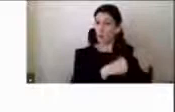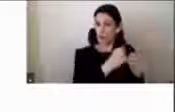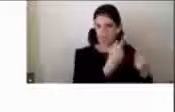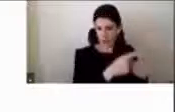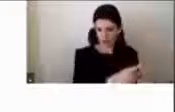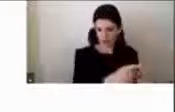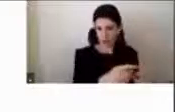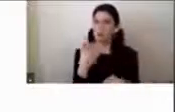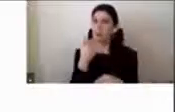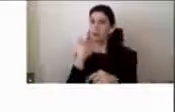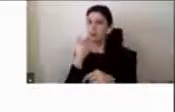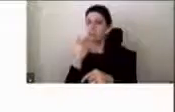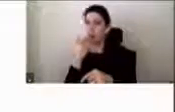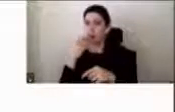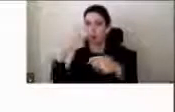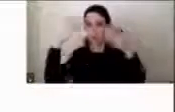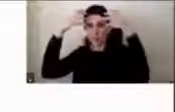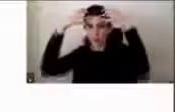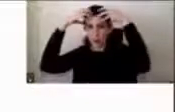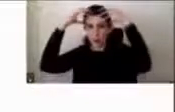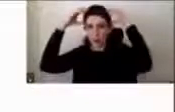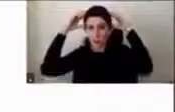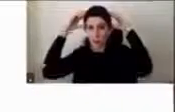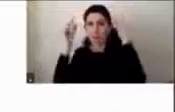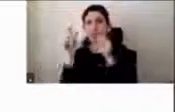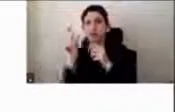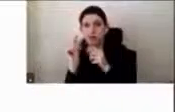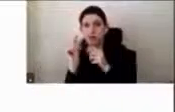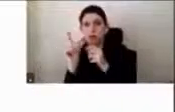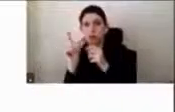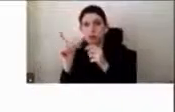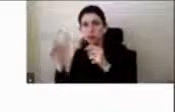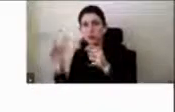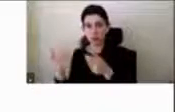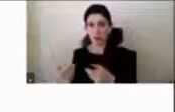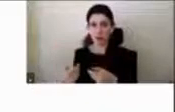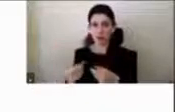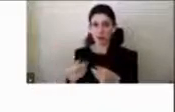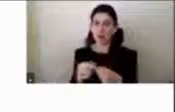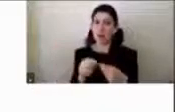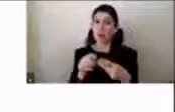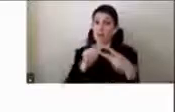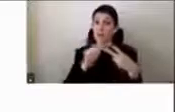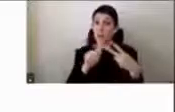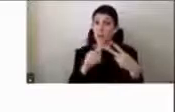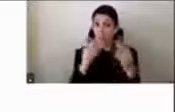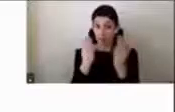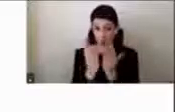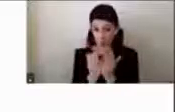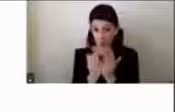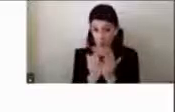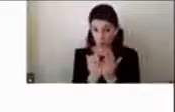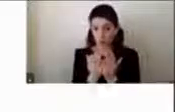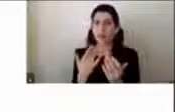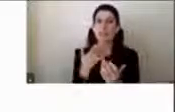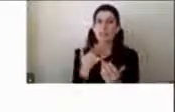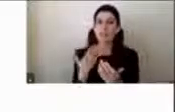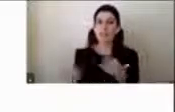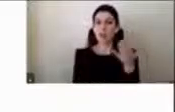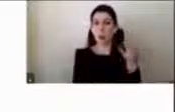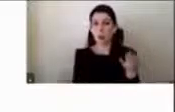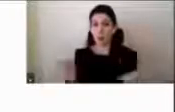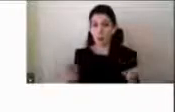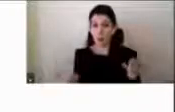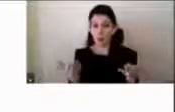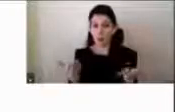este sistema córtico-cerebelar. Y en un segundo estudio, lo que hacen es comparan el tamaño